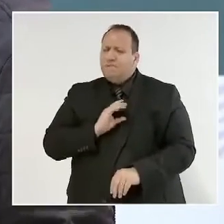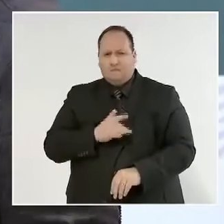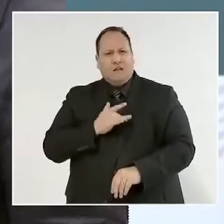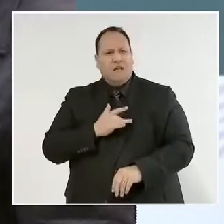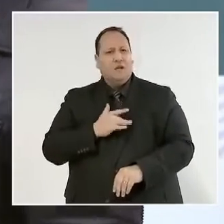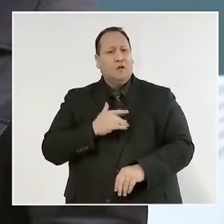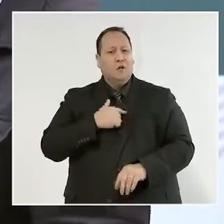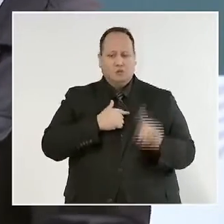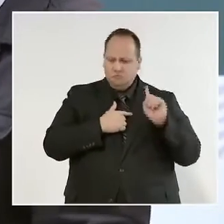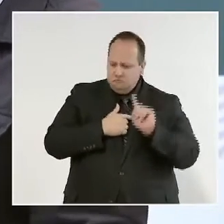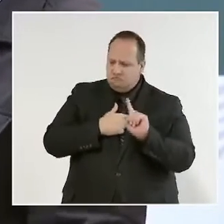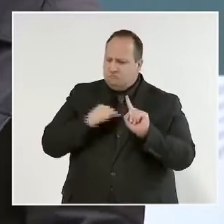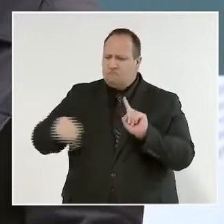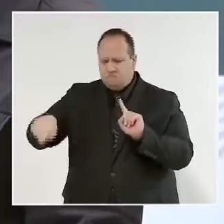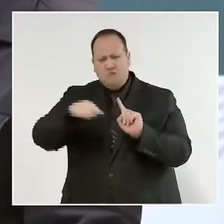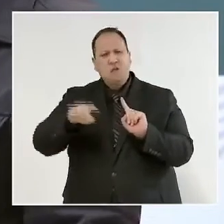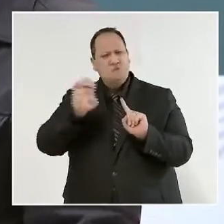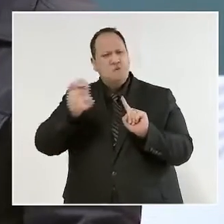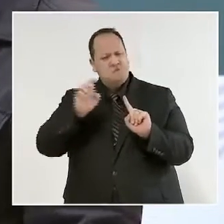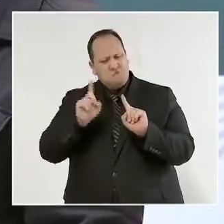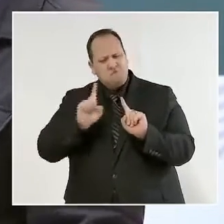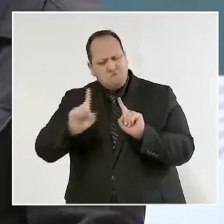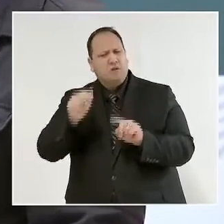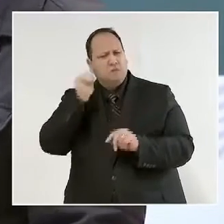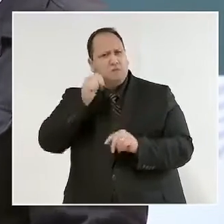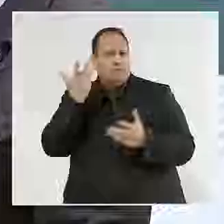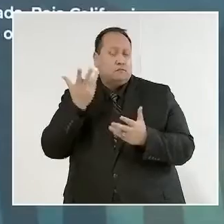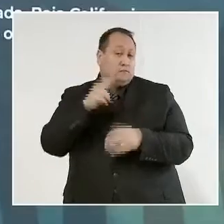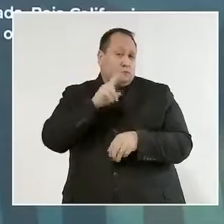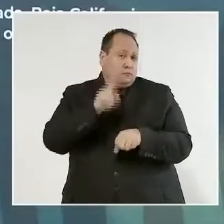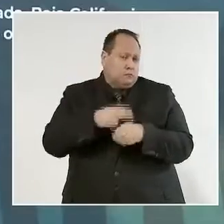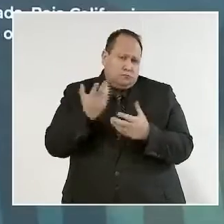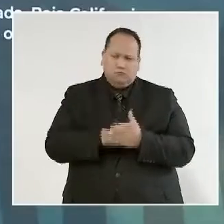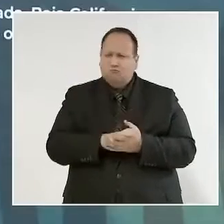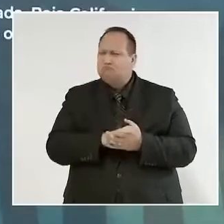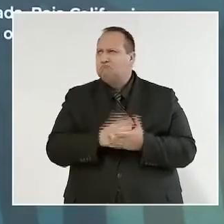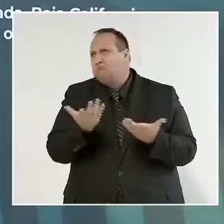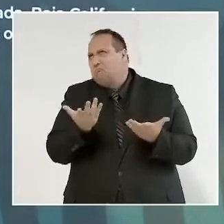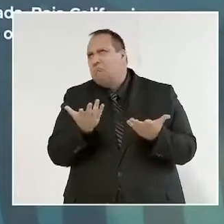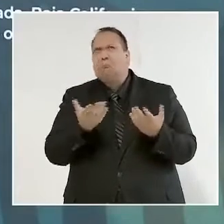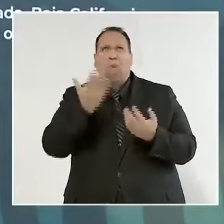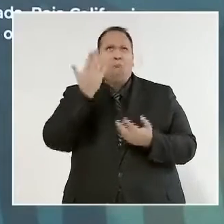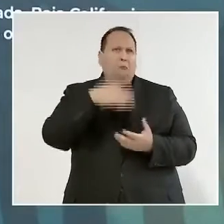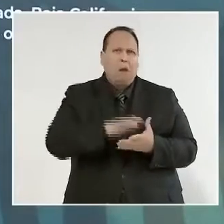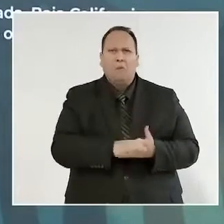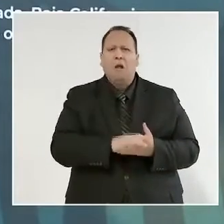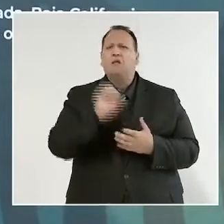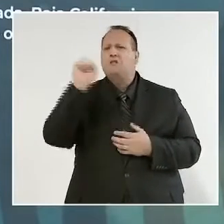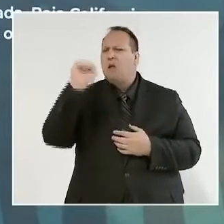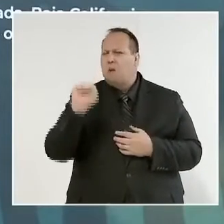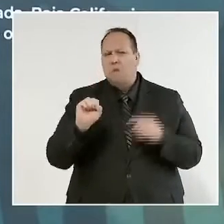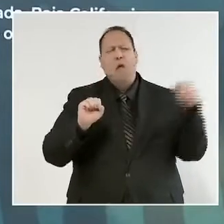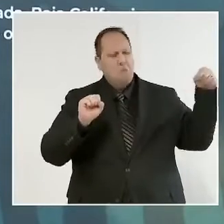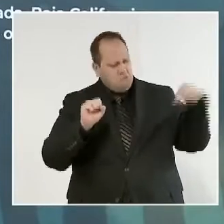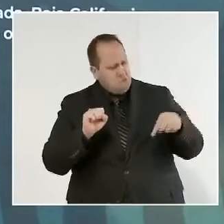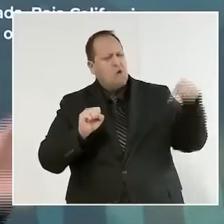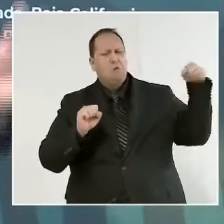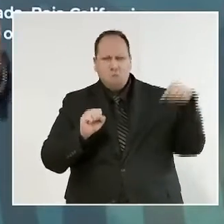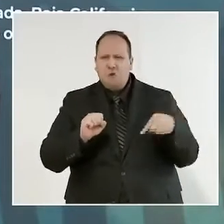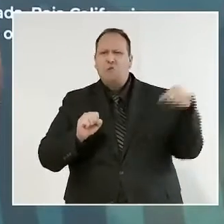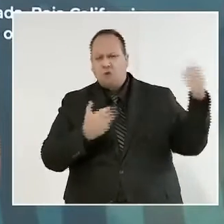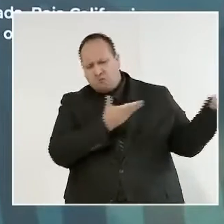Siempre que he venido a Ensenada, y siempre, normalmente despachábamos todos los sábados aquí,